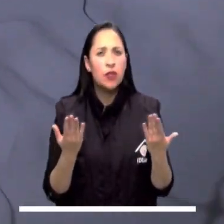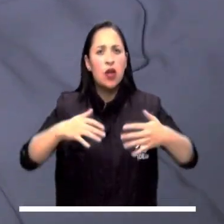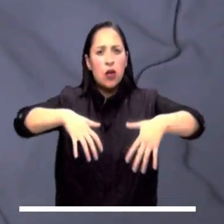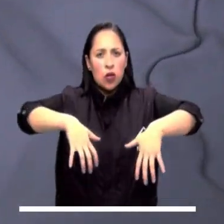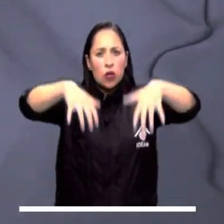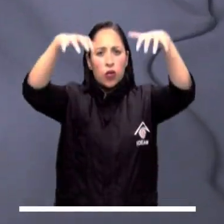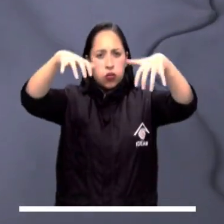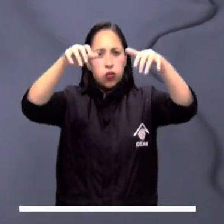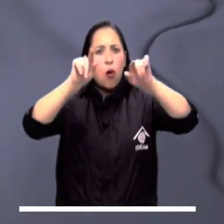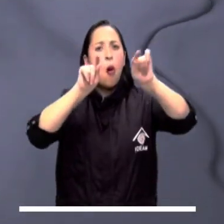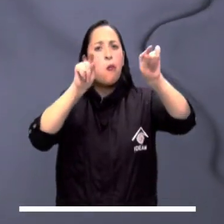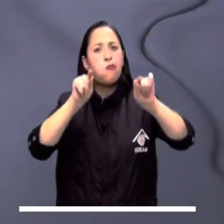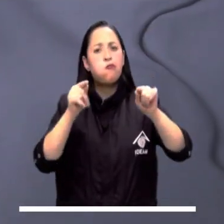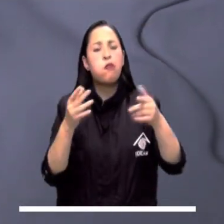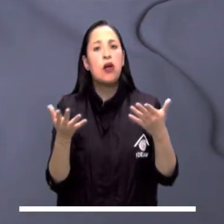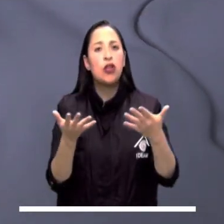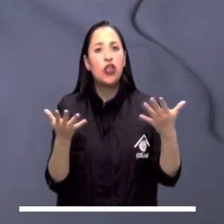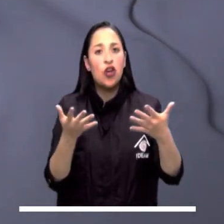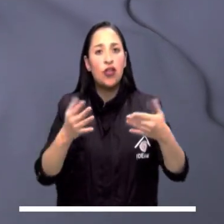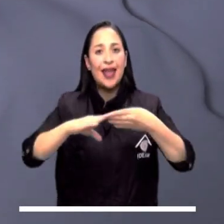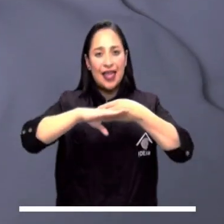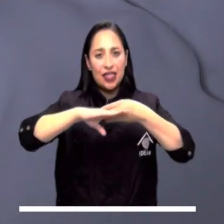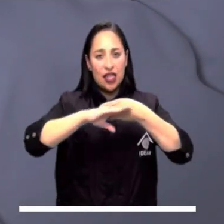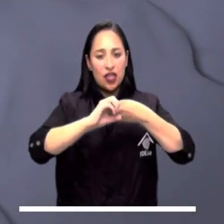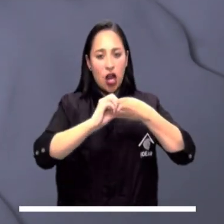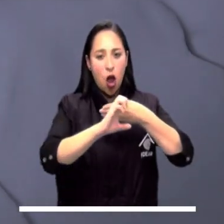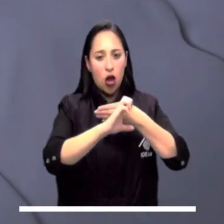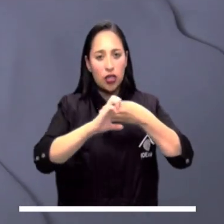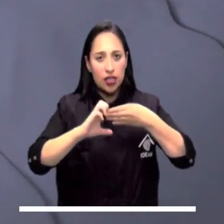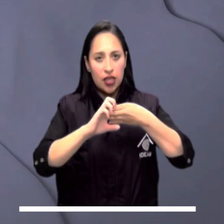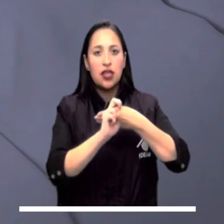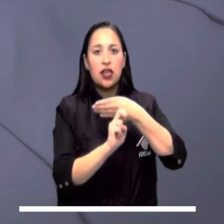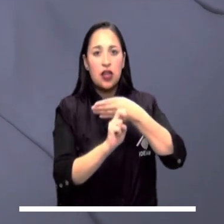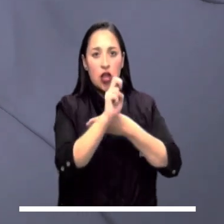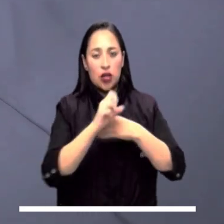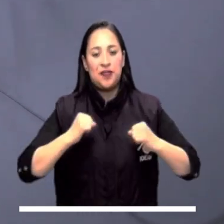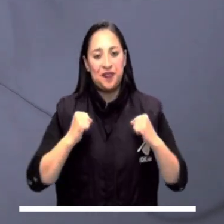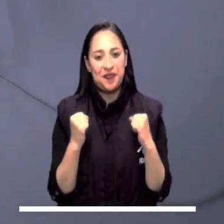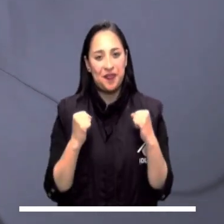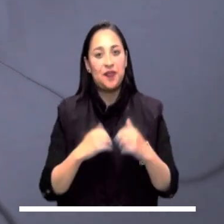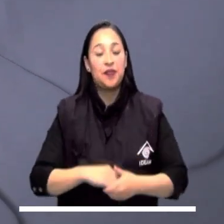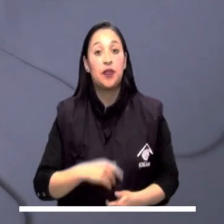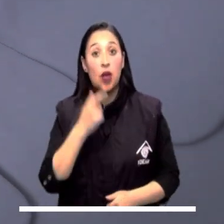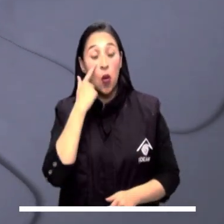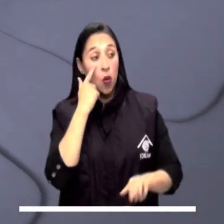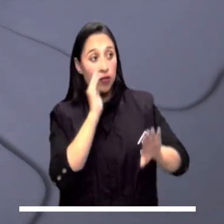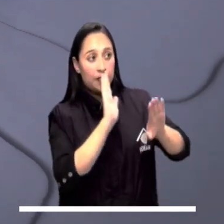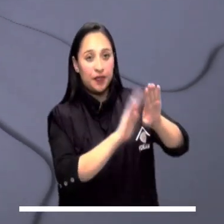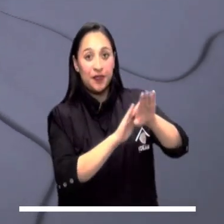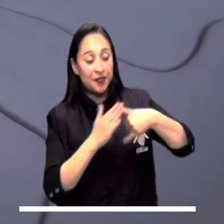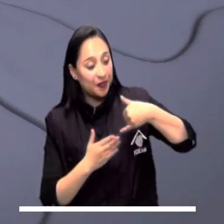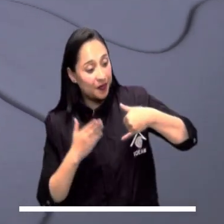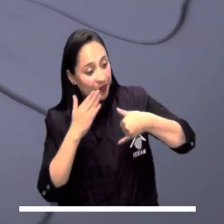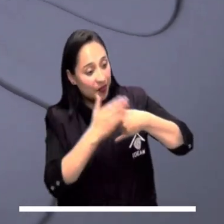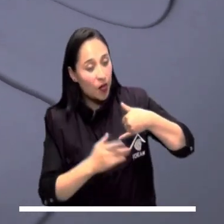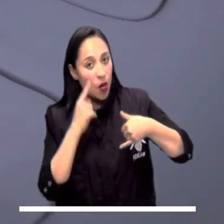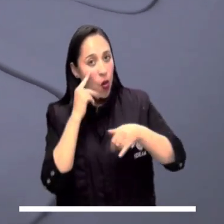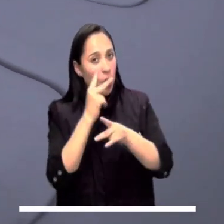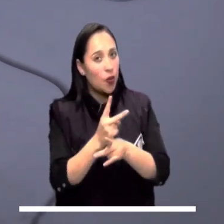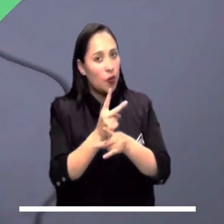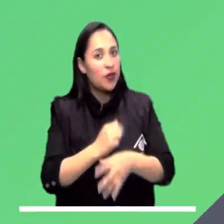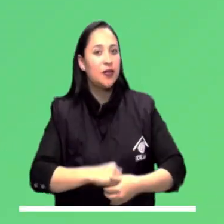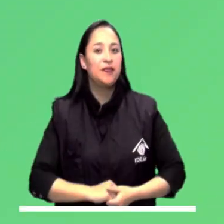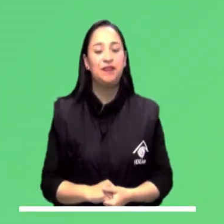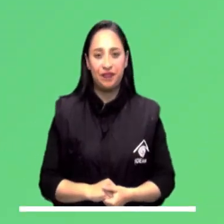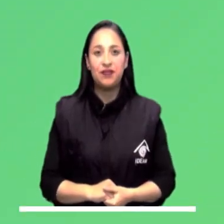capital del país posiblemente recibirá lluvias de intensidad variada, principalmente en sectores del centro, occidente y norte de la ciudad. Mucha